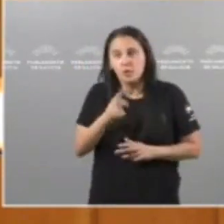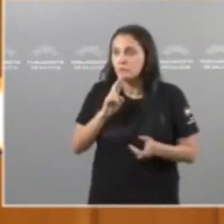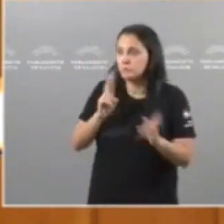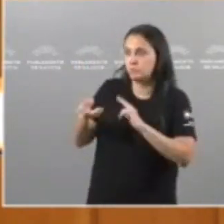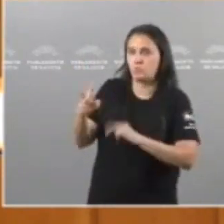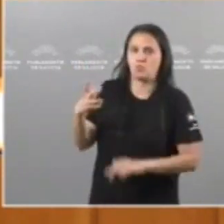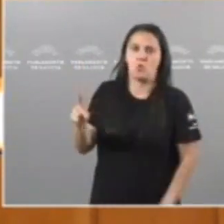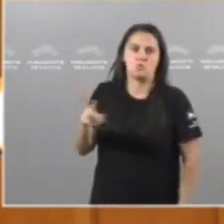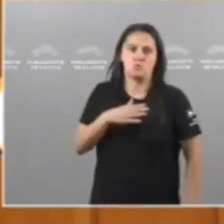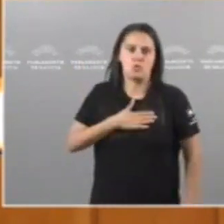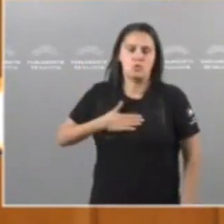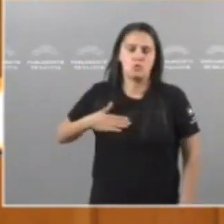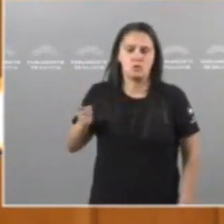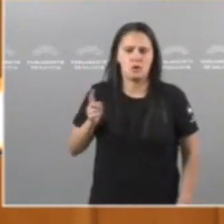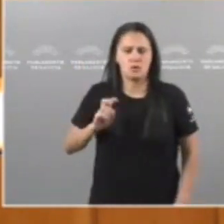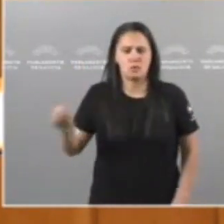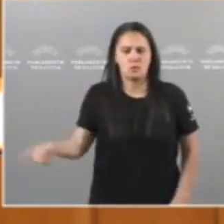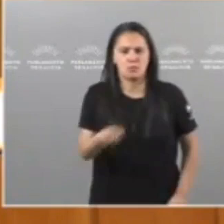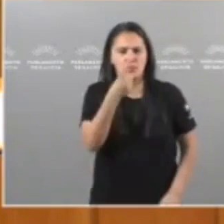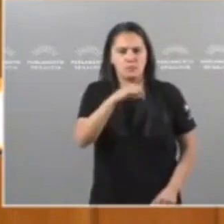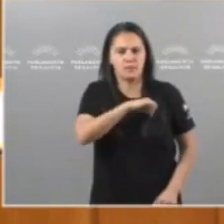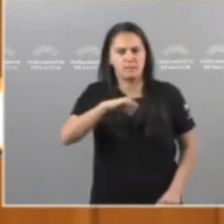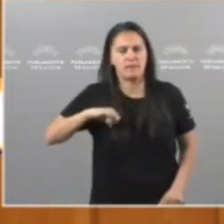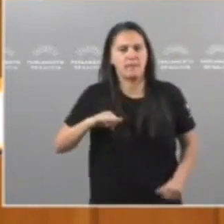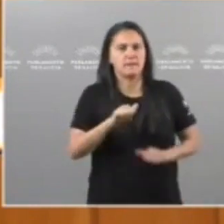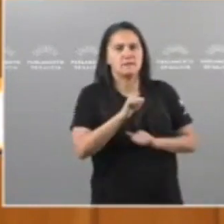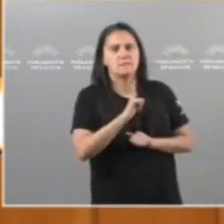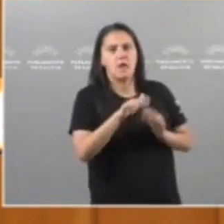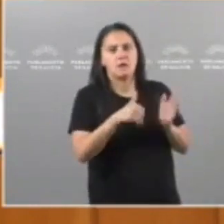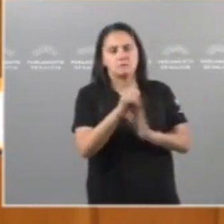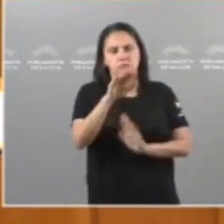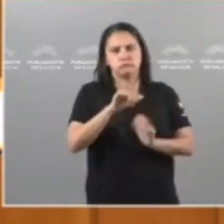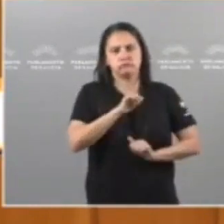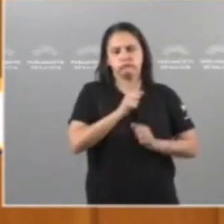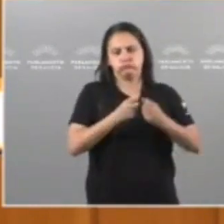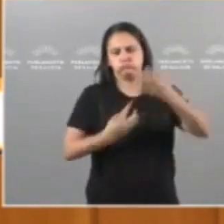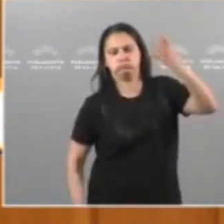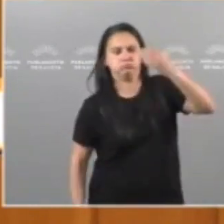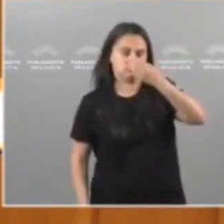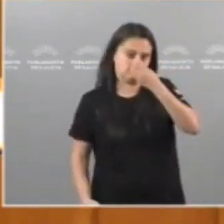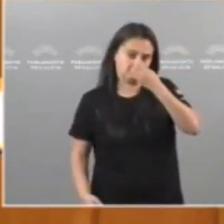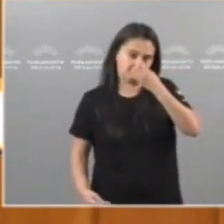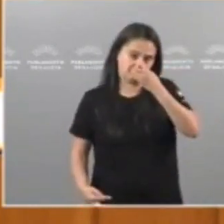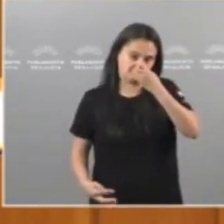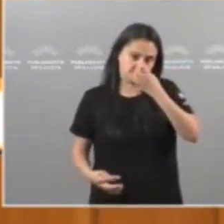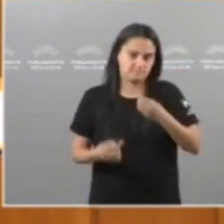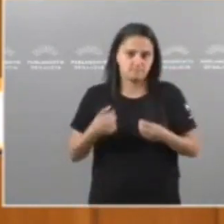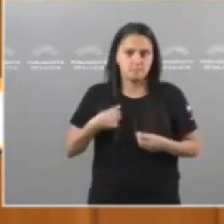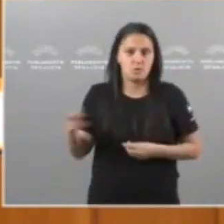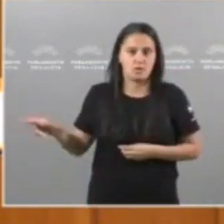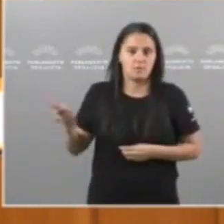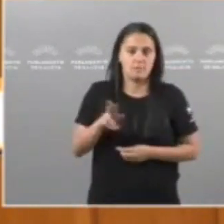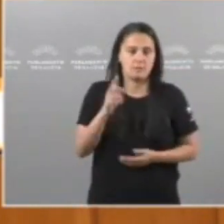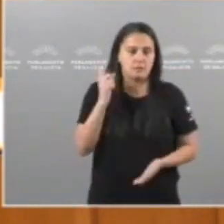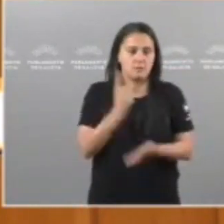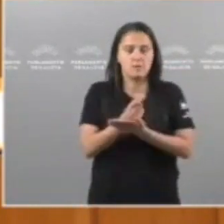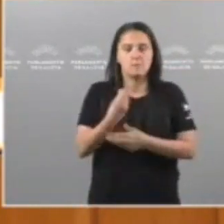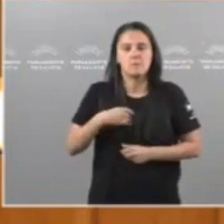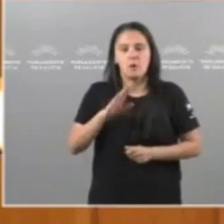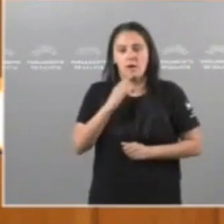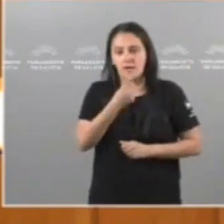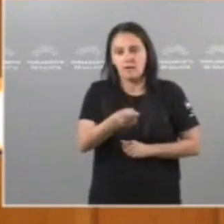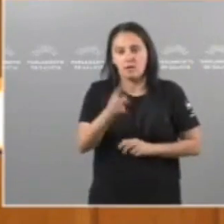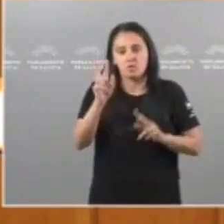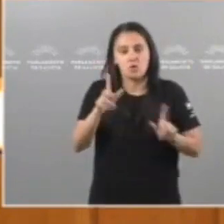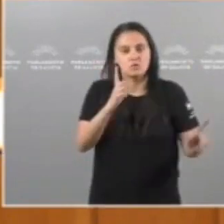quería ir a privada, polo tanto, tuvo que esperar unha lista de espera máis grande. Bueno, eu volvo a repetir, como dixen ao principio, que isto non é